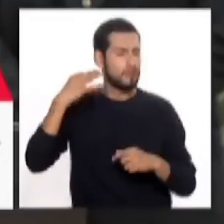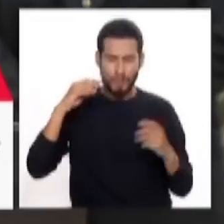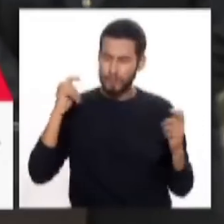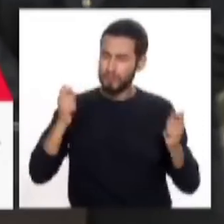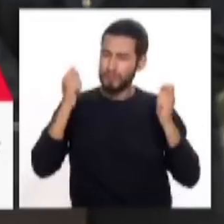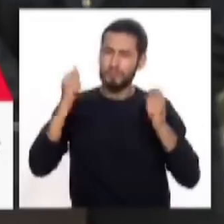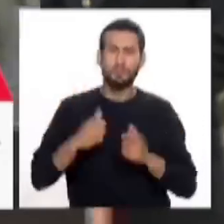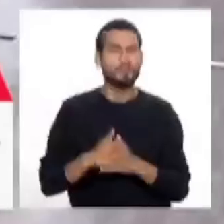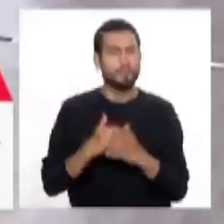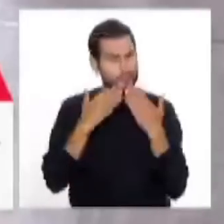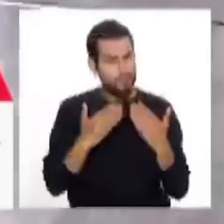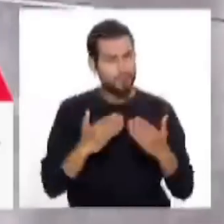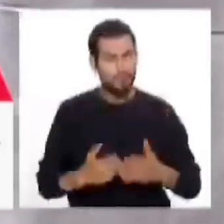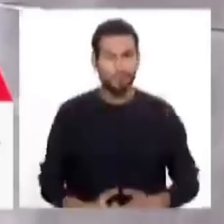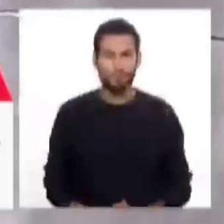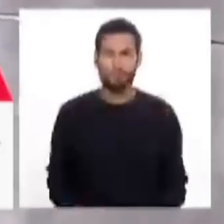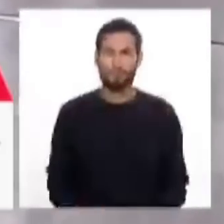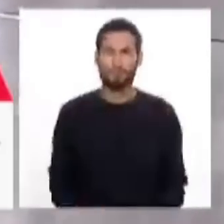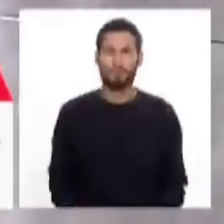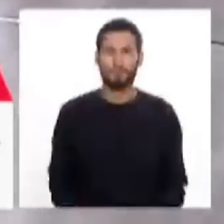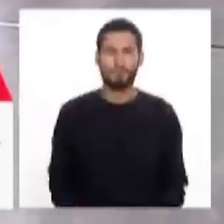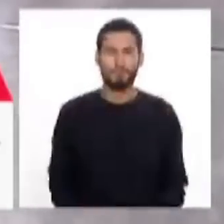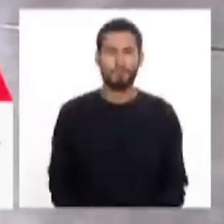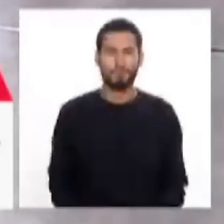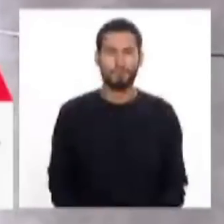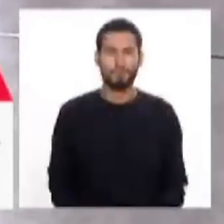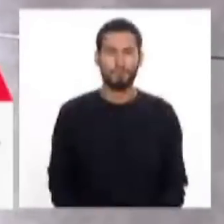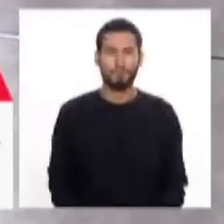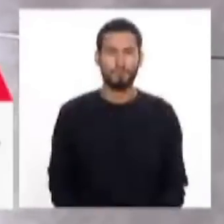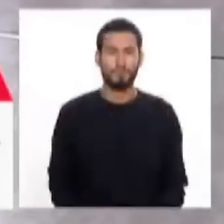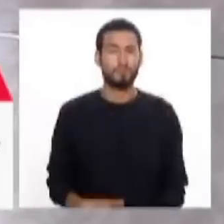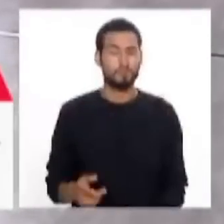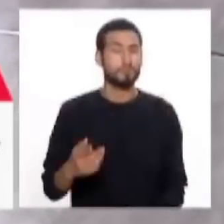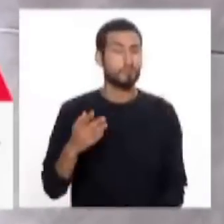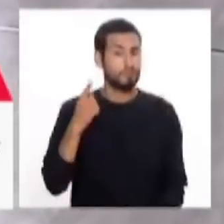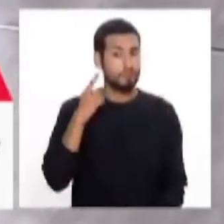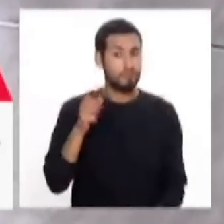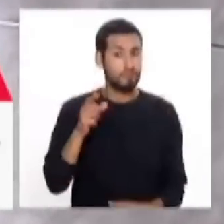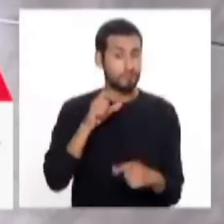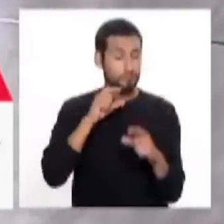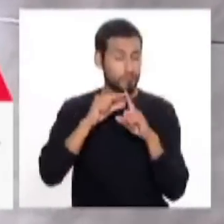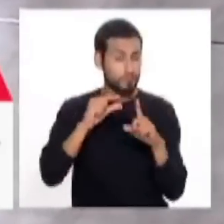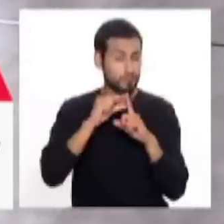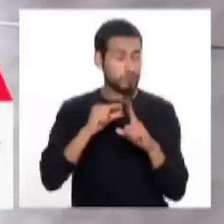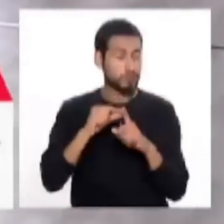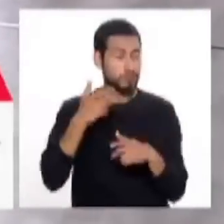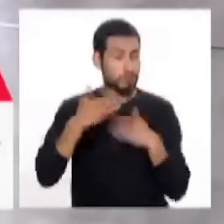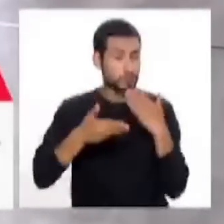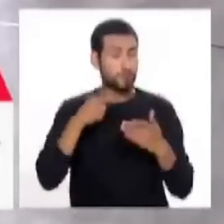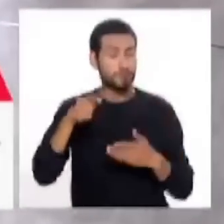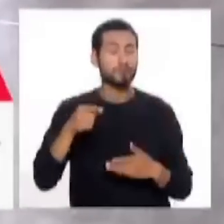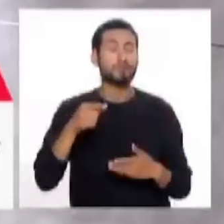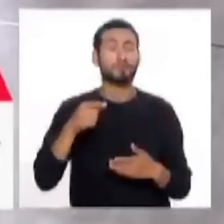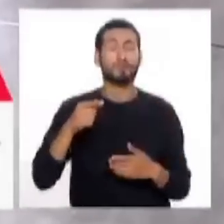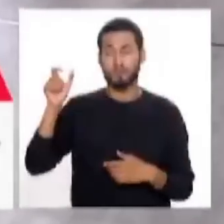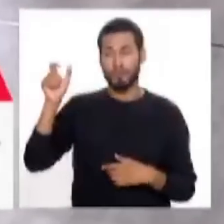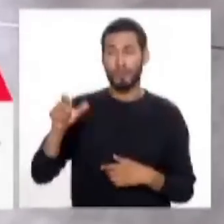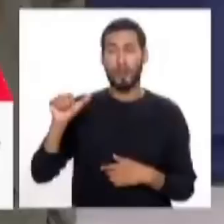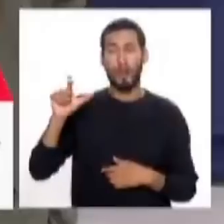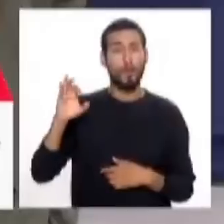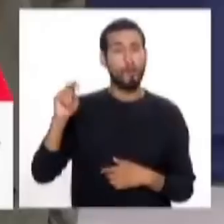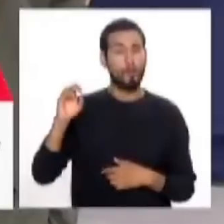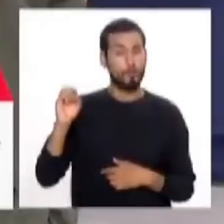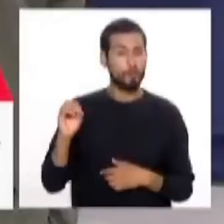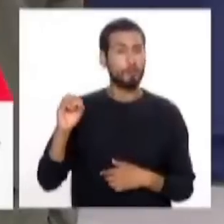gracias. Ahí escuchábamos las palabras del comandante general de la Fuerza Aérea, general del aire, Alfonso Javier